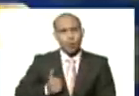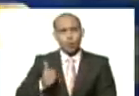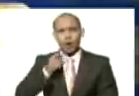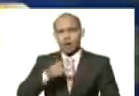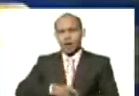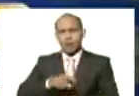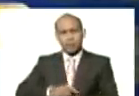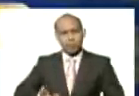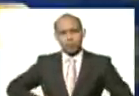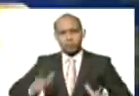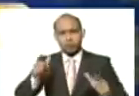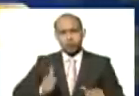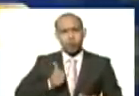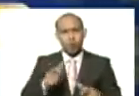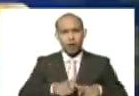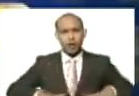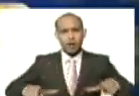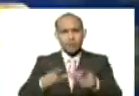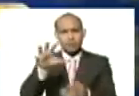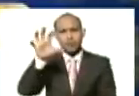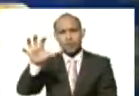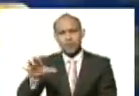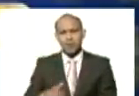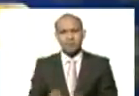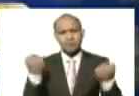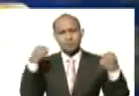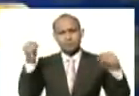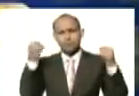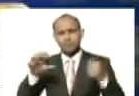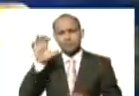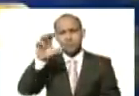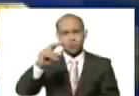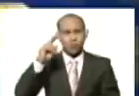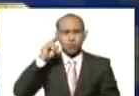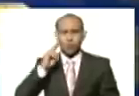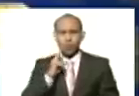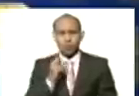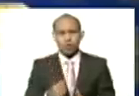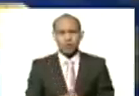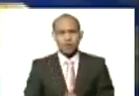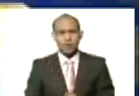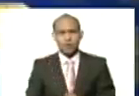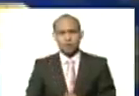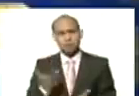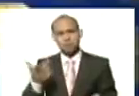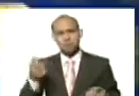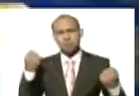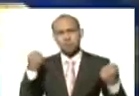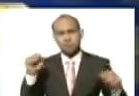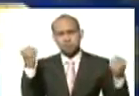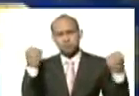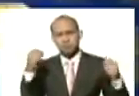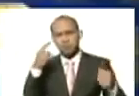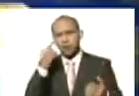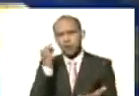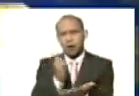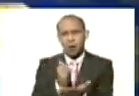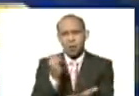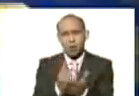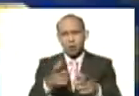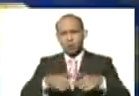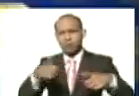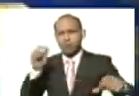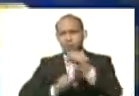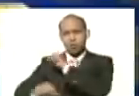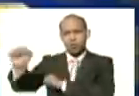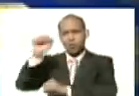activamos en cualquier región del país un ejercicio escudo bolivariano para probar la capacidad de despliegue y de